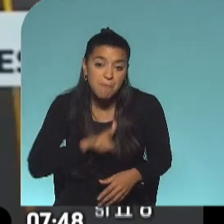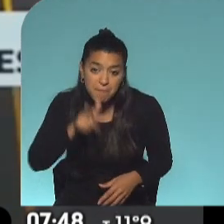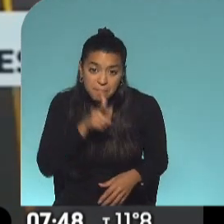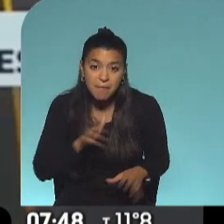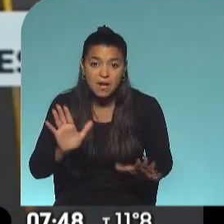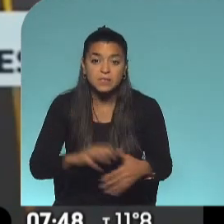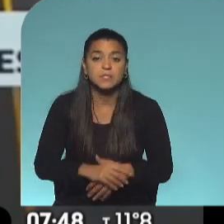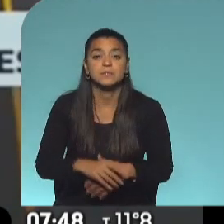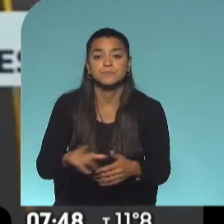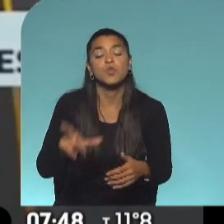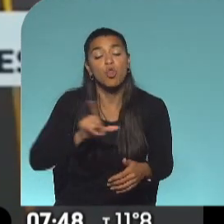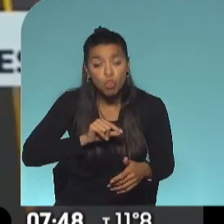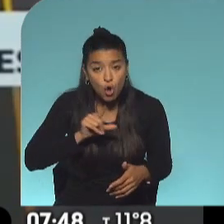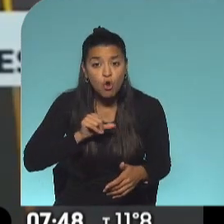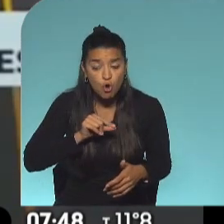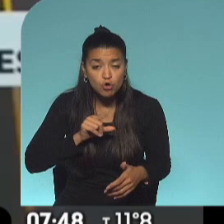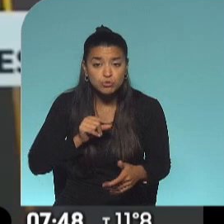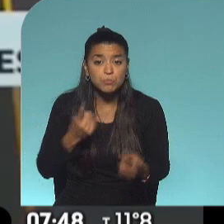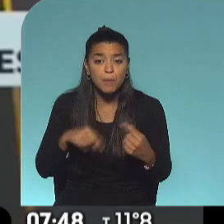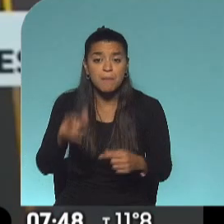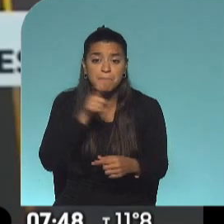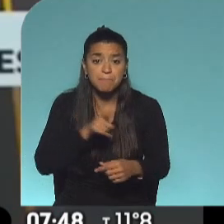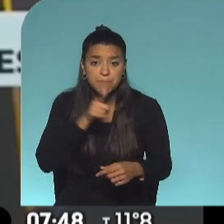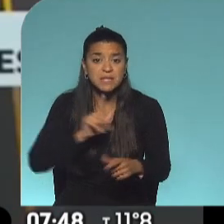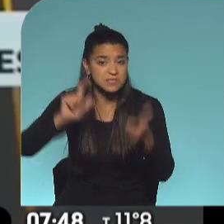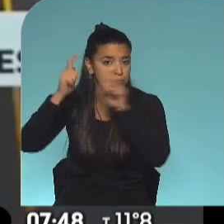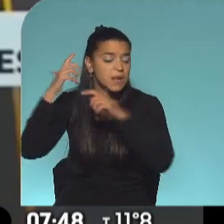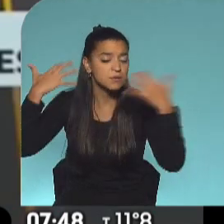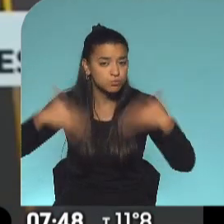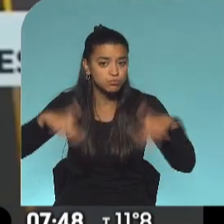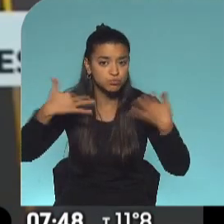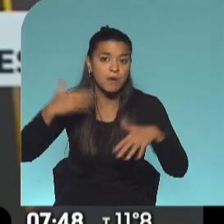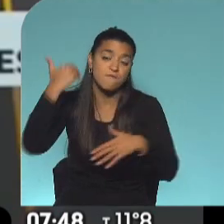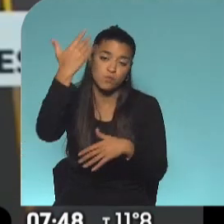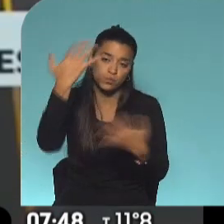que si bien es doloroso cómo terminó, pero me parece que es una gran experiencia que va a servir para el futuro.